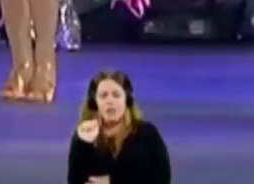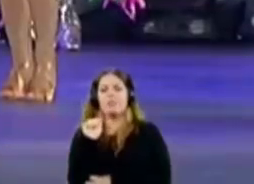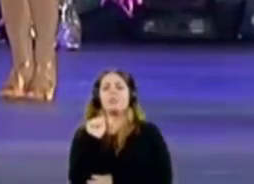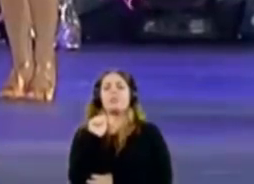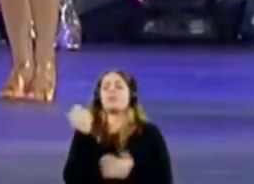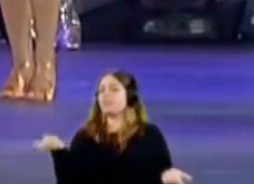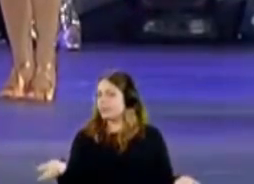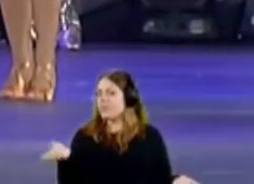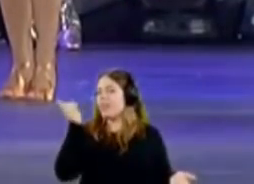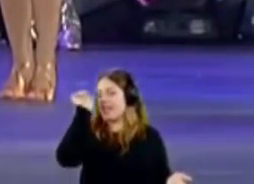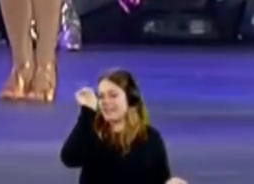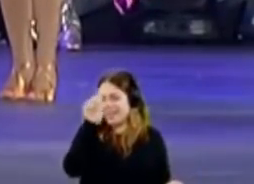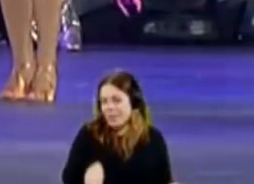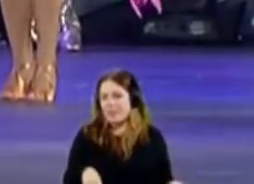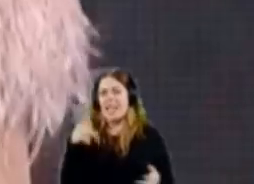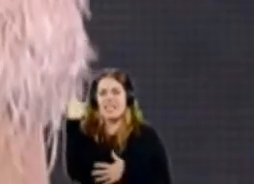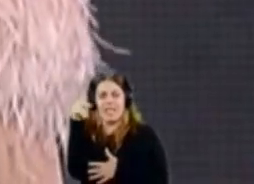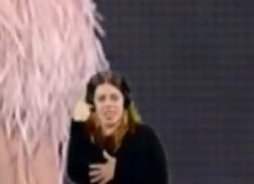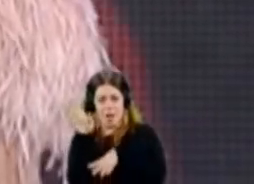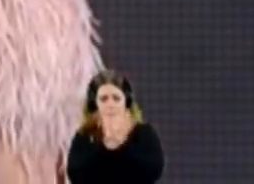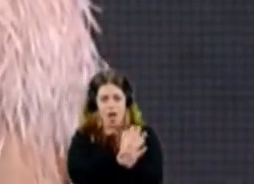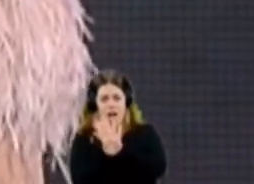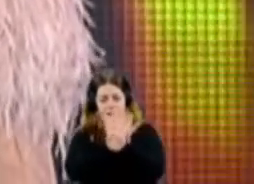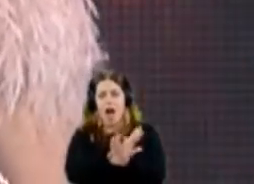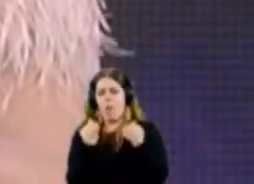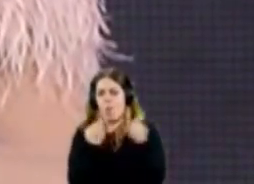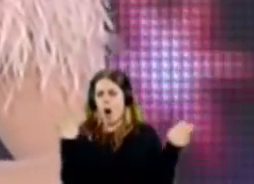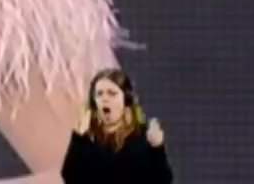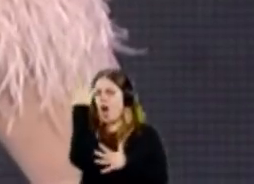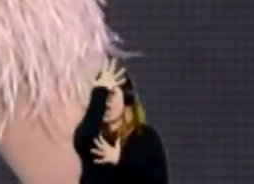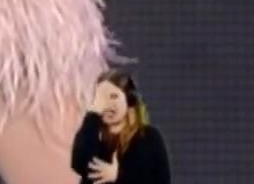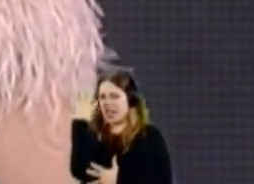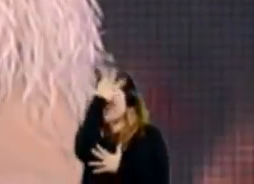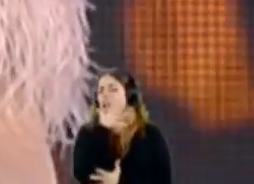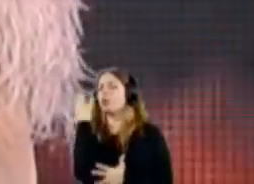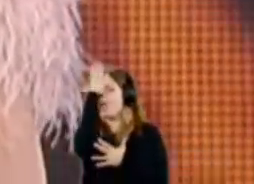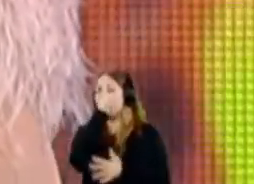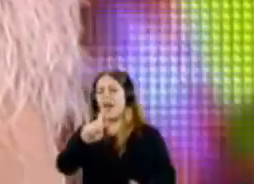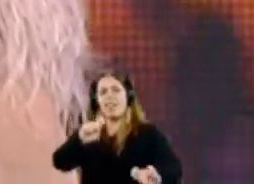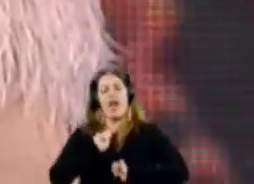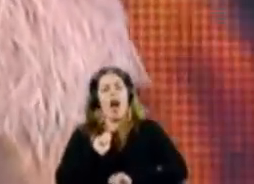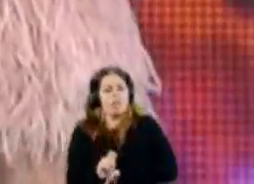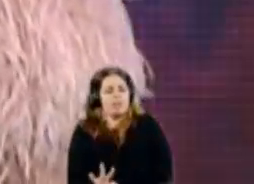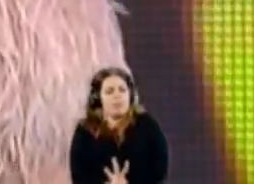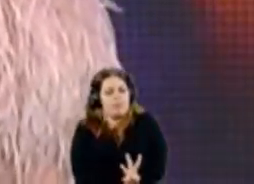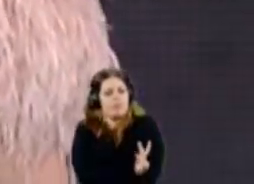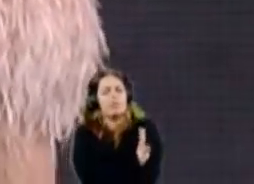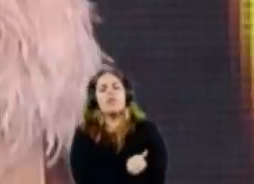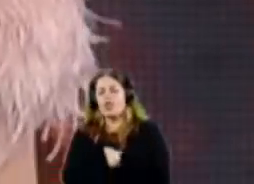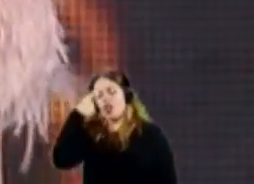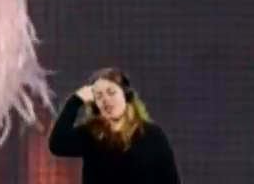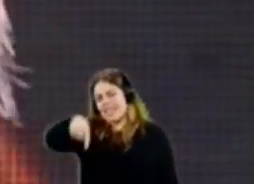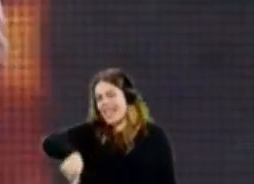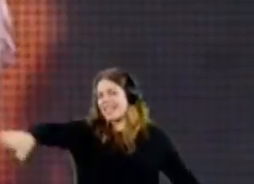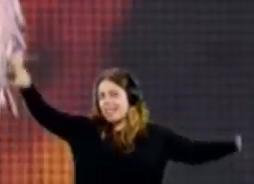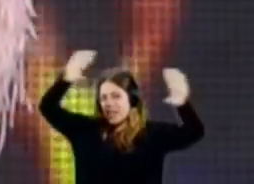casi que también abrieron el carnaval. Un carnaval que nos llena de emociones y yo sé que esta noche